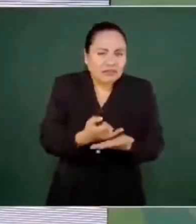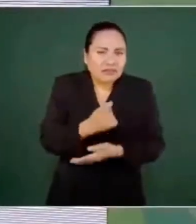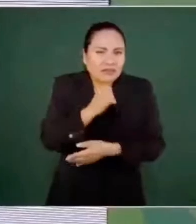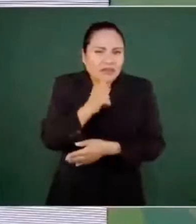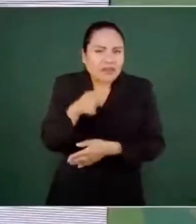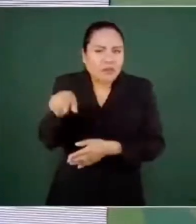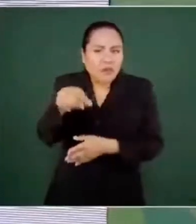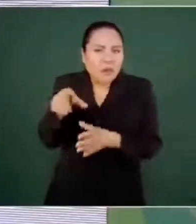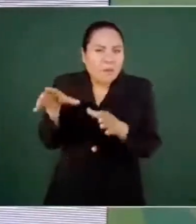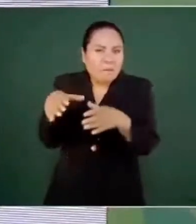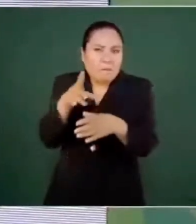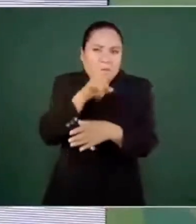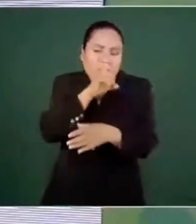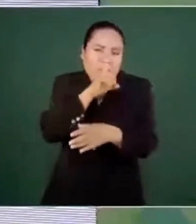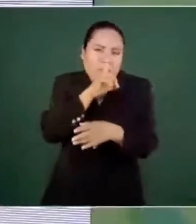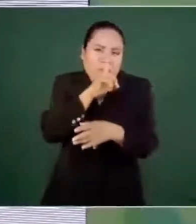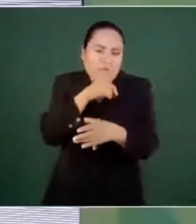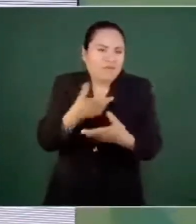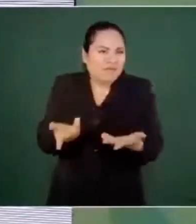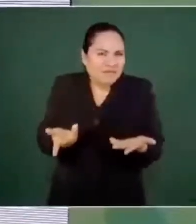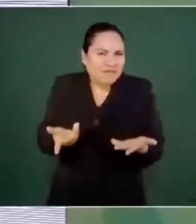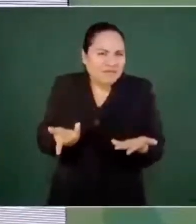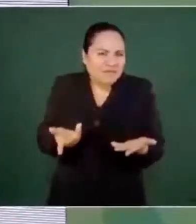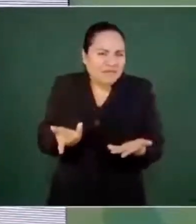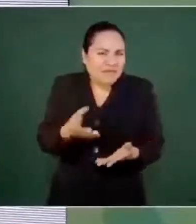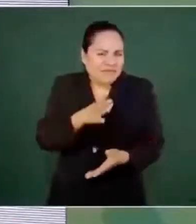tratando, ¿sí?,